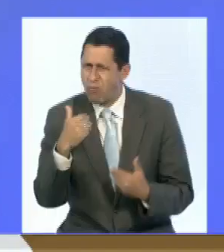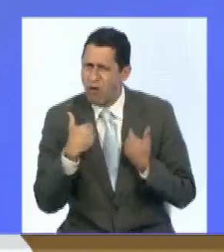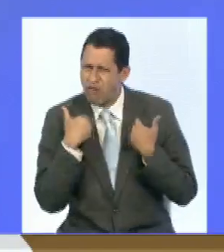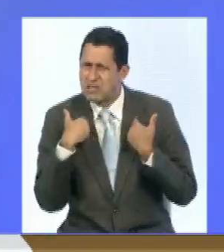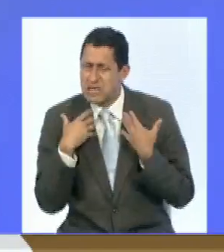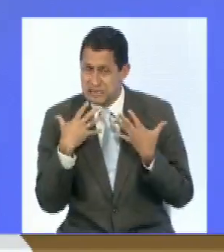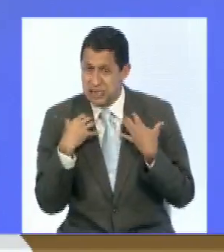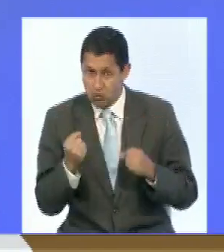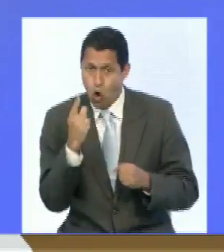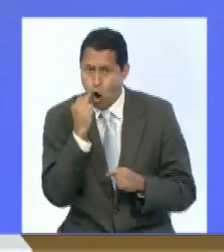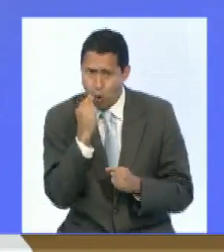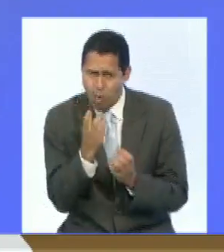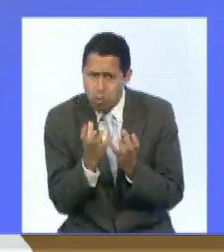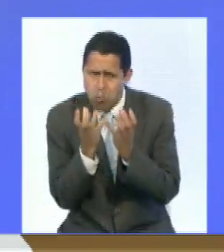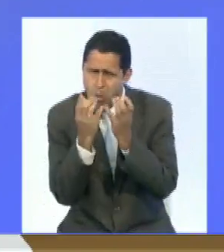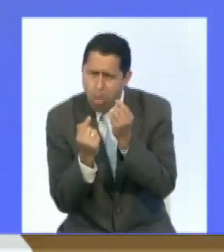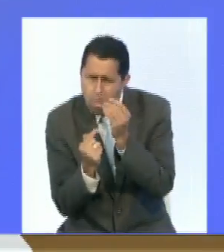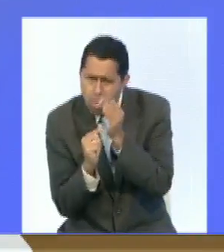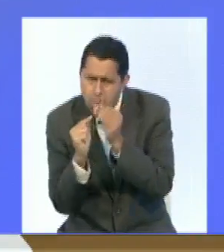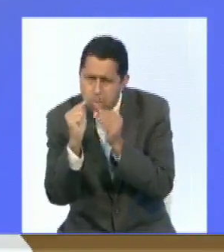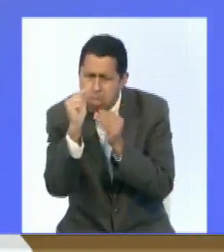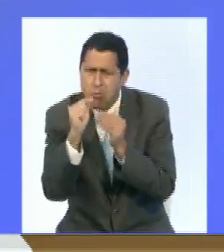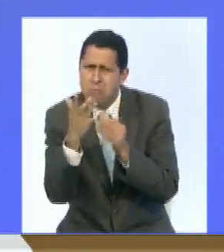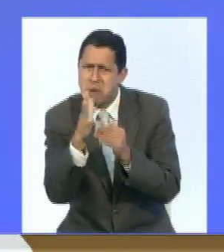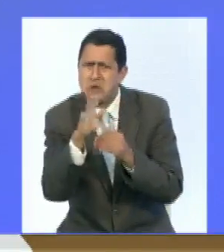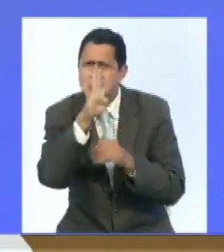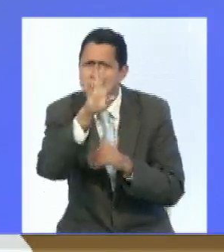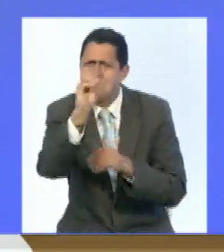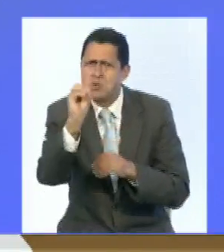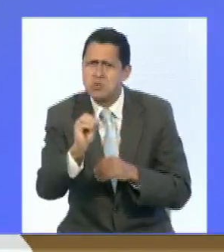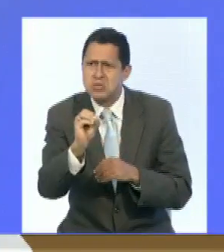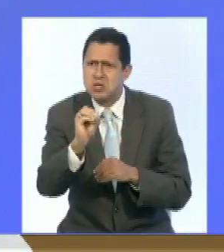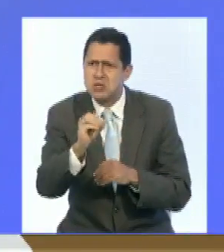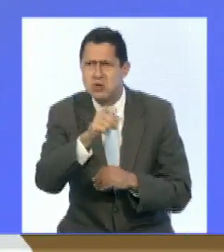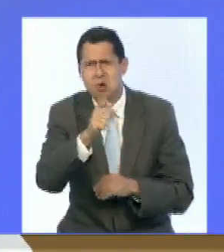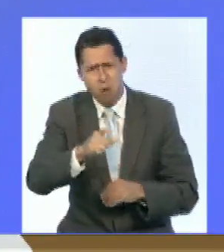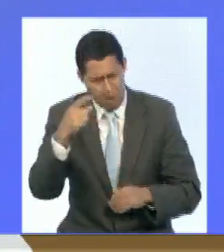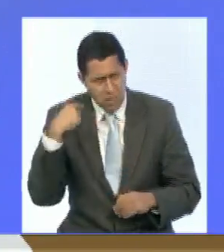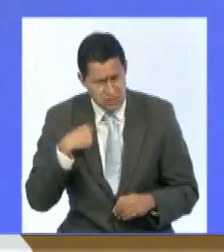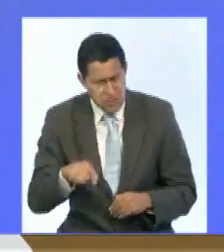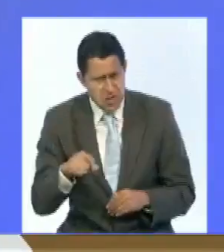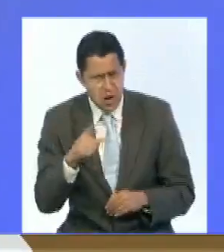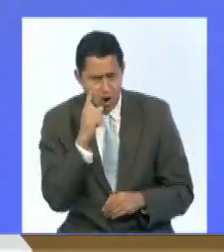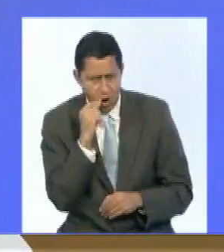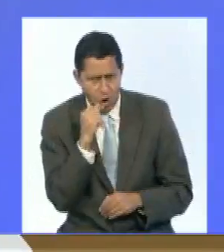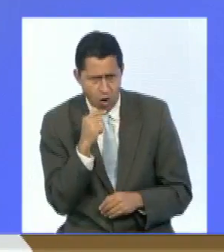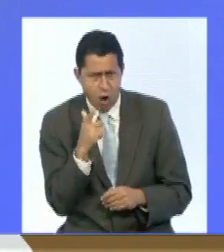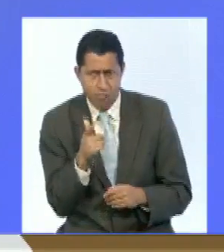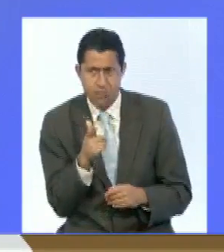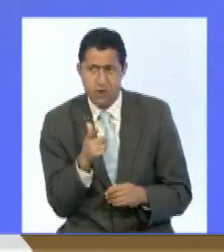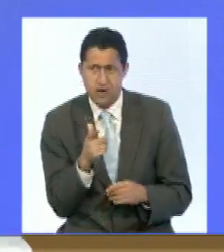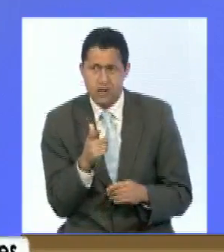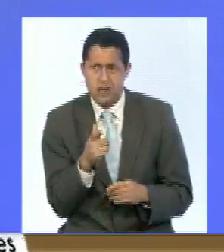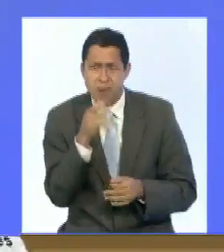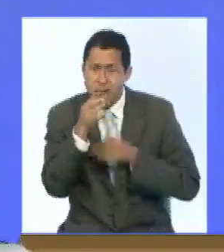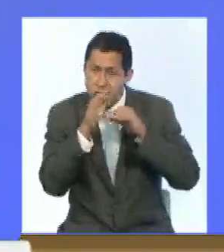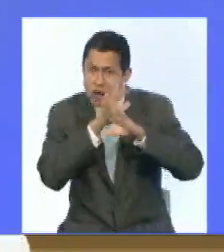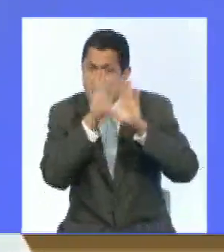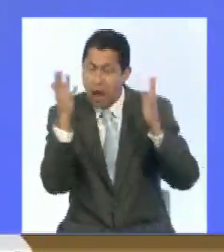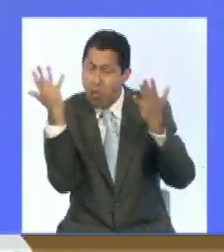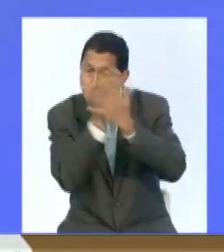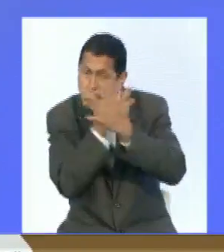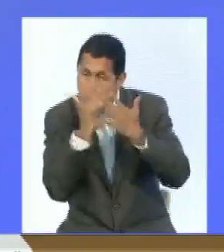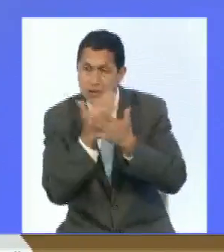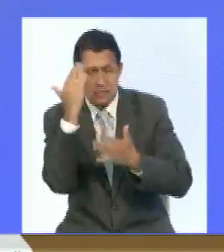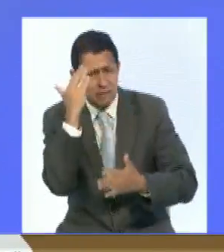salud masculina como veíamos en la parte anterior aproximadamente 40 por ciento de los hombres que lo padecen son infértiles y para aclarar todas las dudas y para